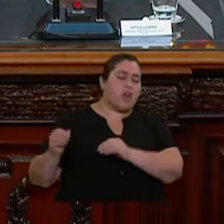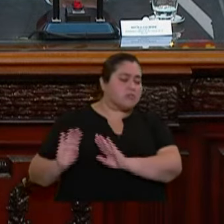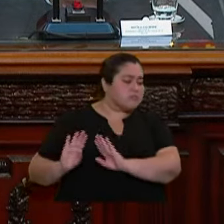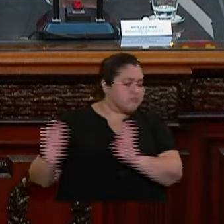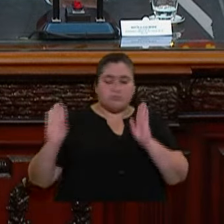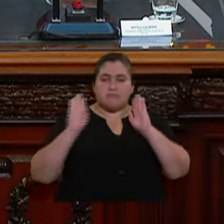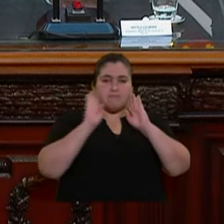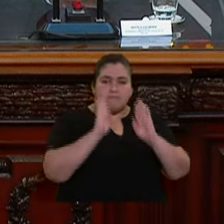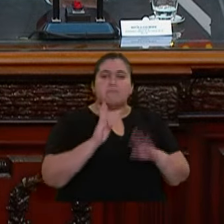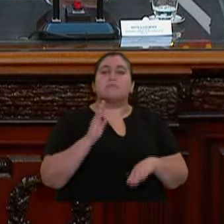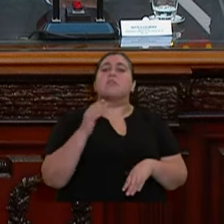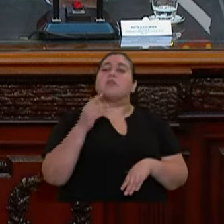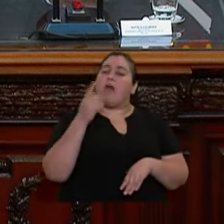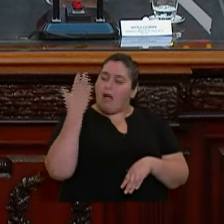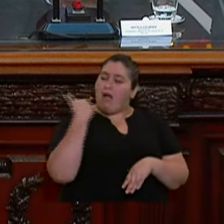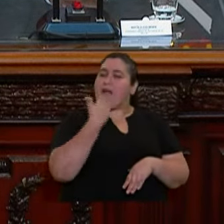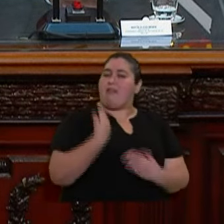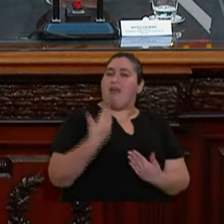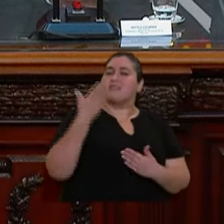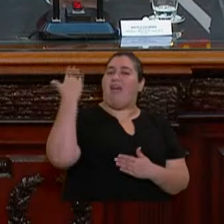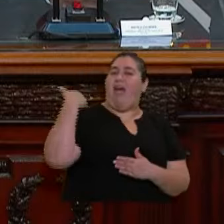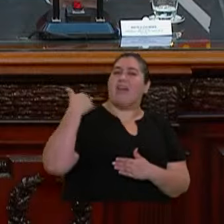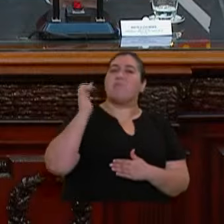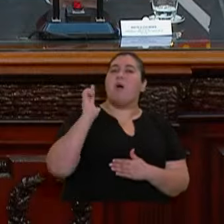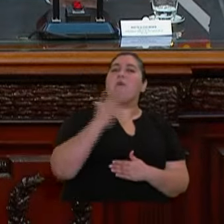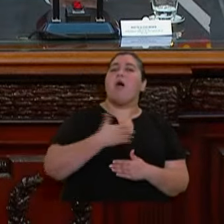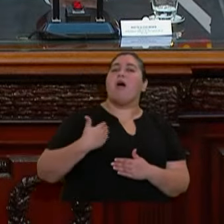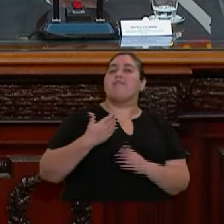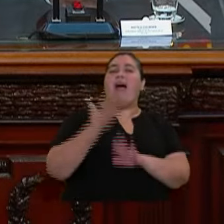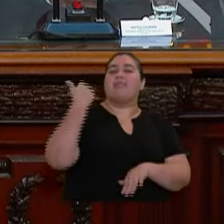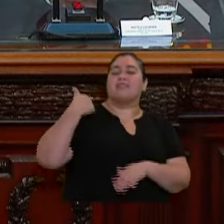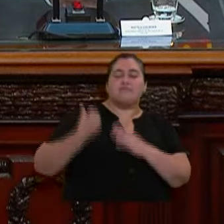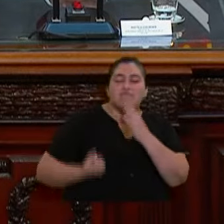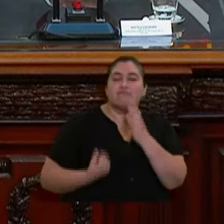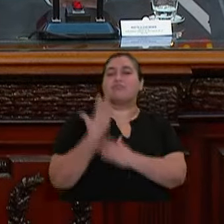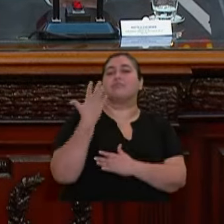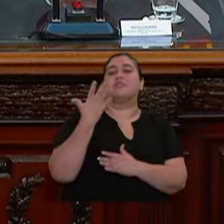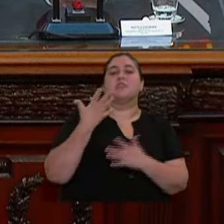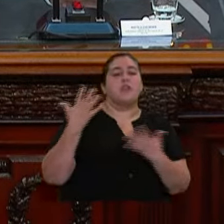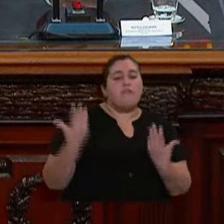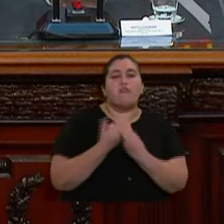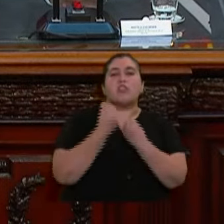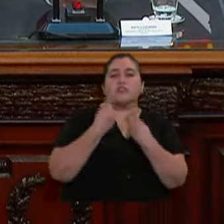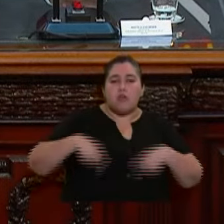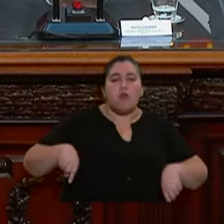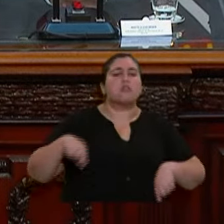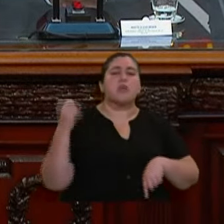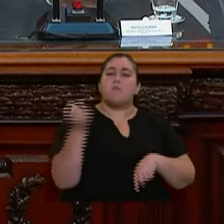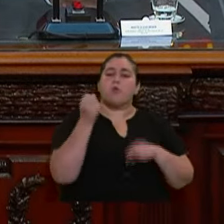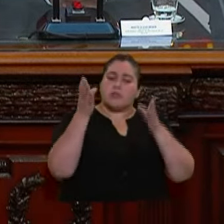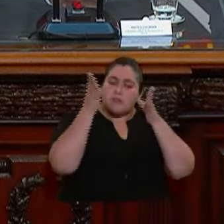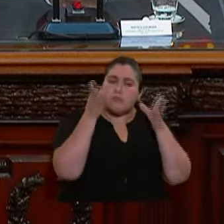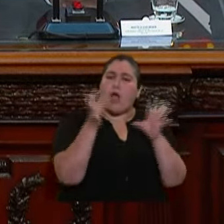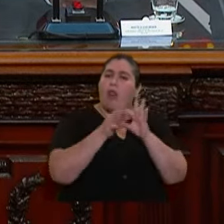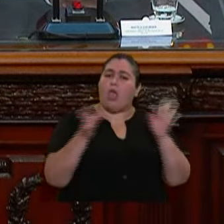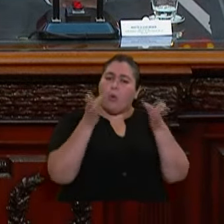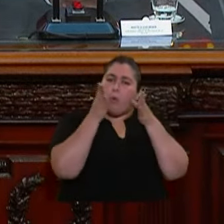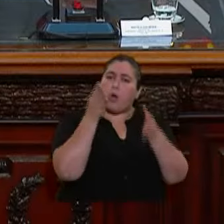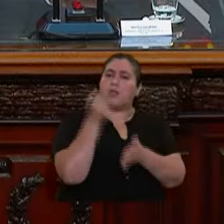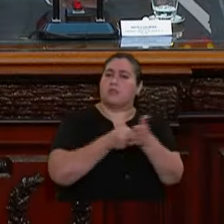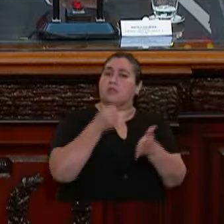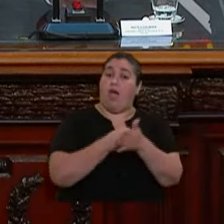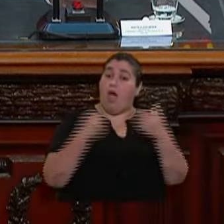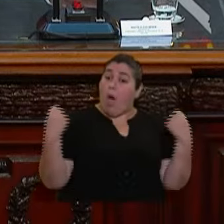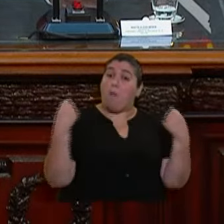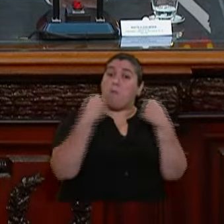como hicieron nuestros padres fundadores hace más de 200 años, a abrazar de una vez y para siempre las ideas de la libertad. Ese pacto